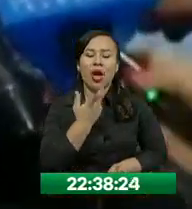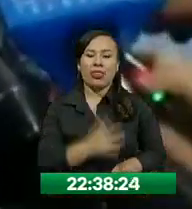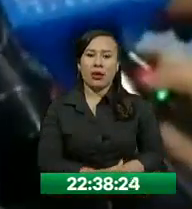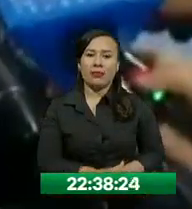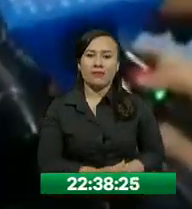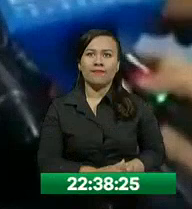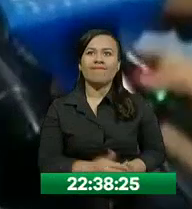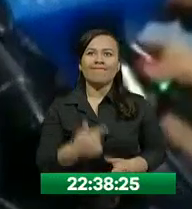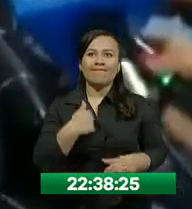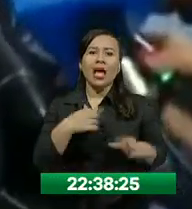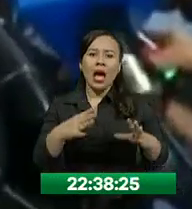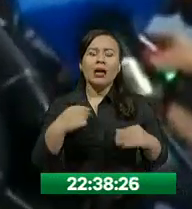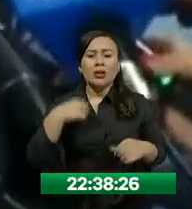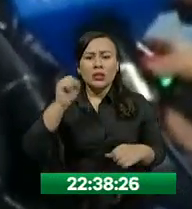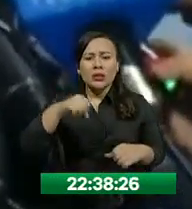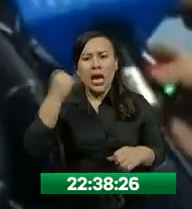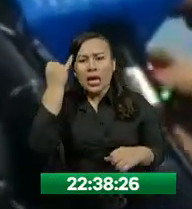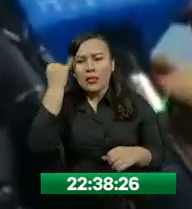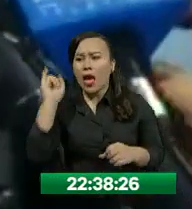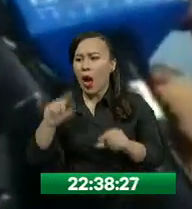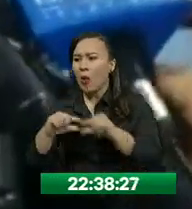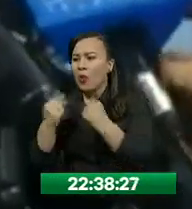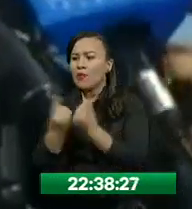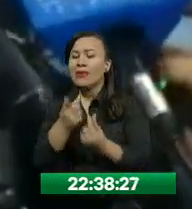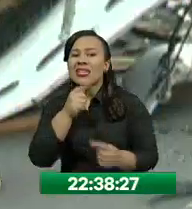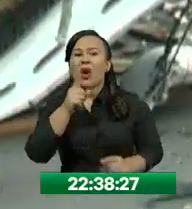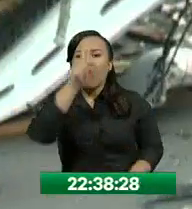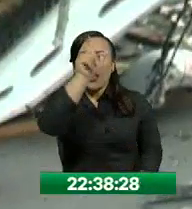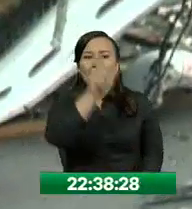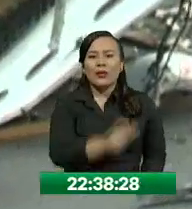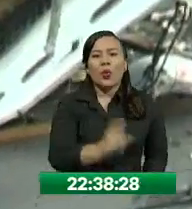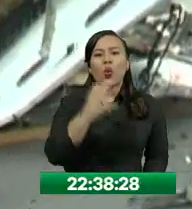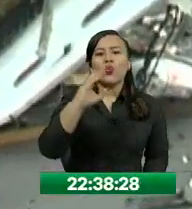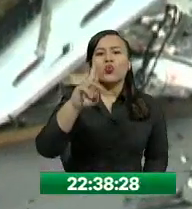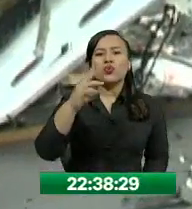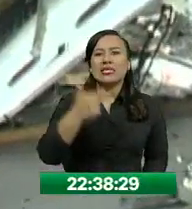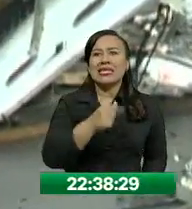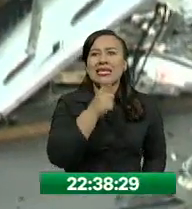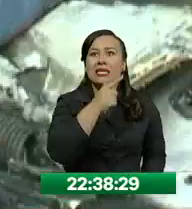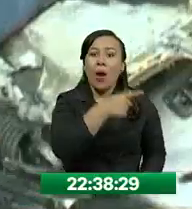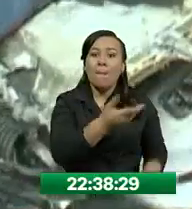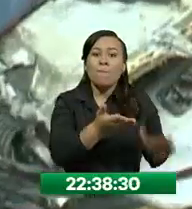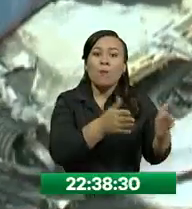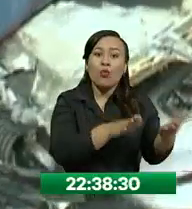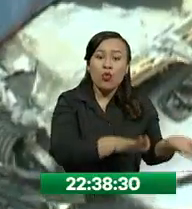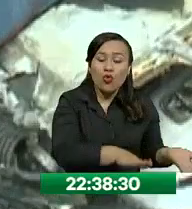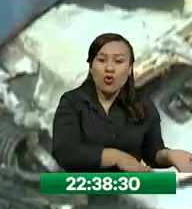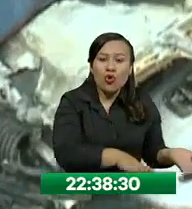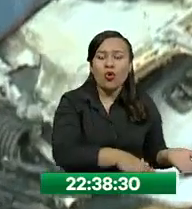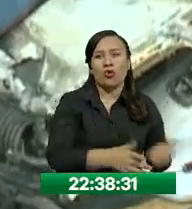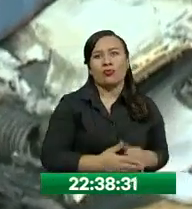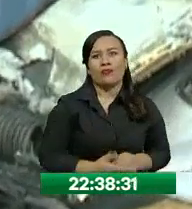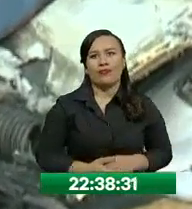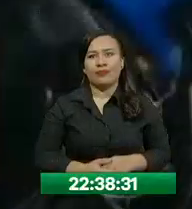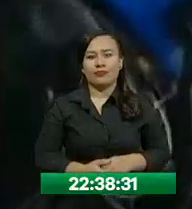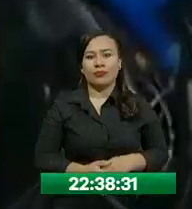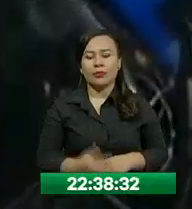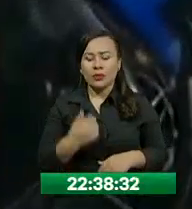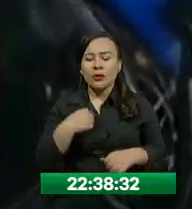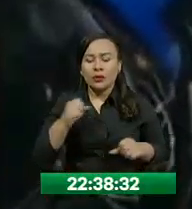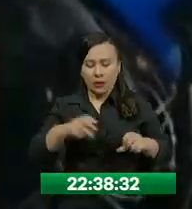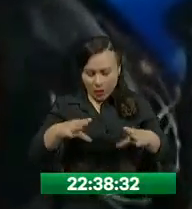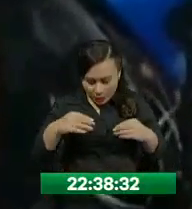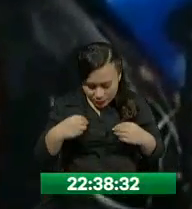aceptó haber organizado el viaje, que fue contratada por alias La Cucha, quien murió en el siniestro de tránsito, que tomó la decisión de entregarse a la